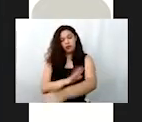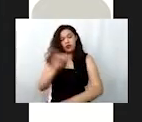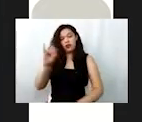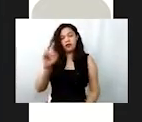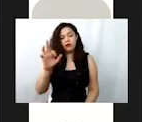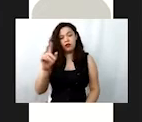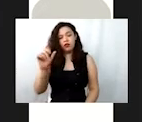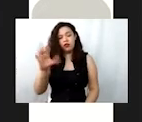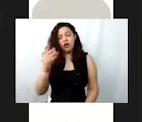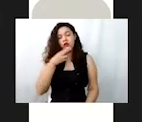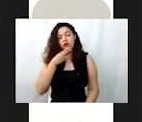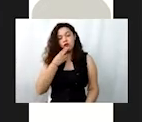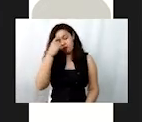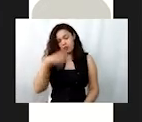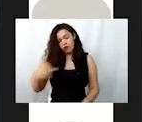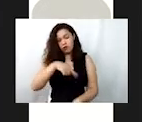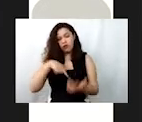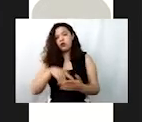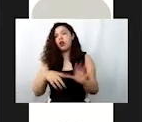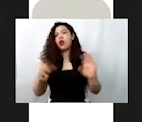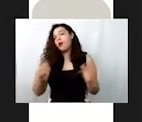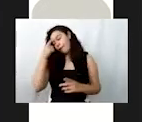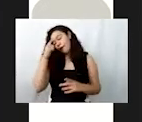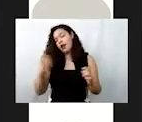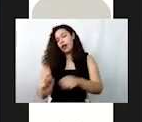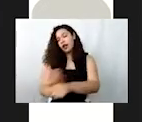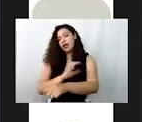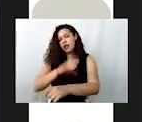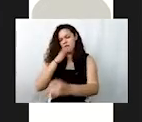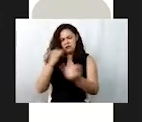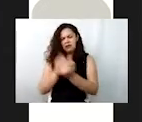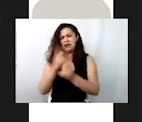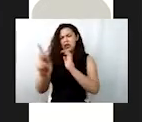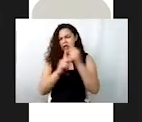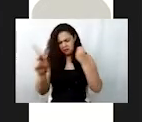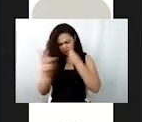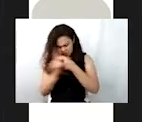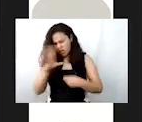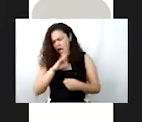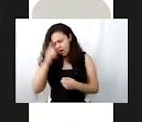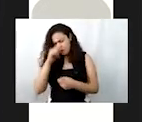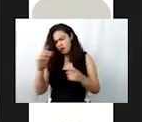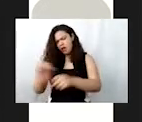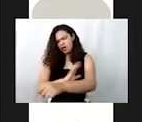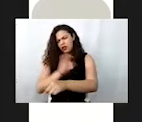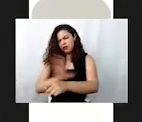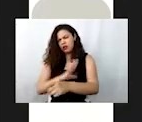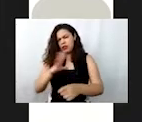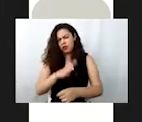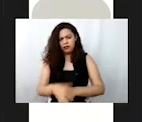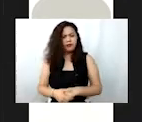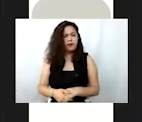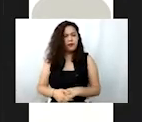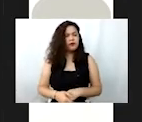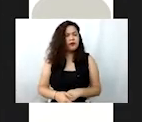realiza utilizando fuentes locales de energía, disponibles en el propio país en el que se genera la electricidad.